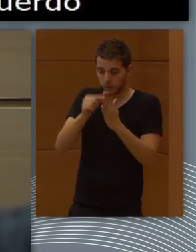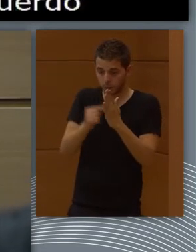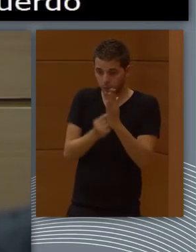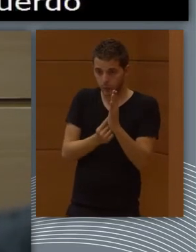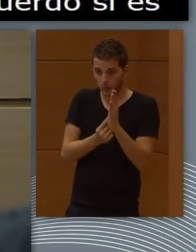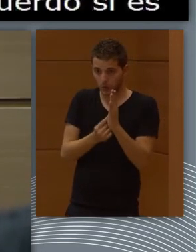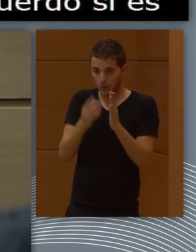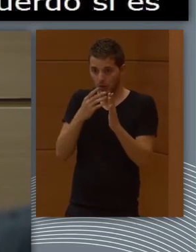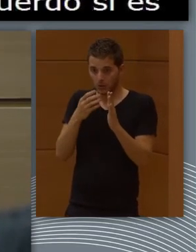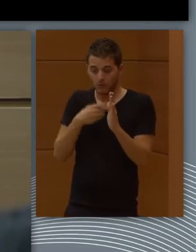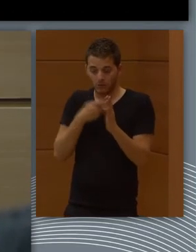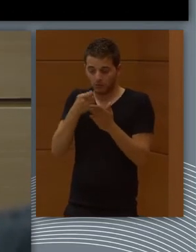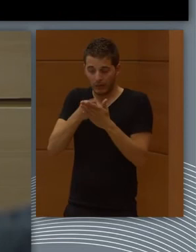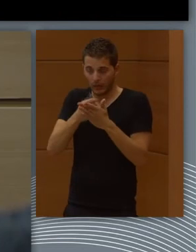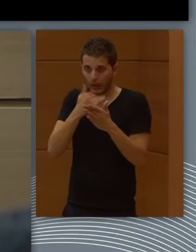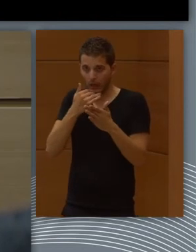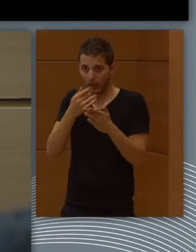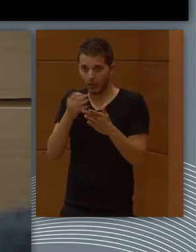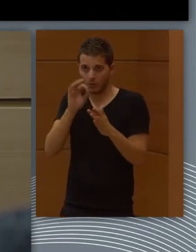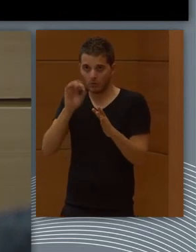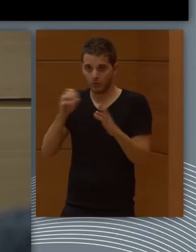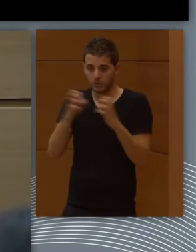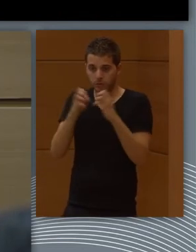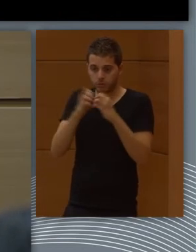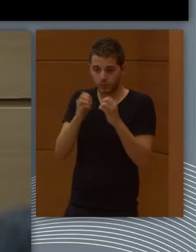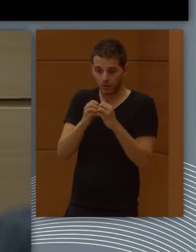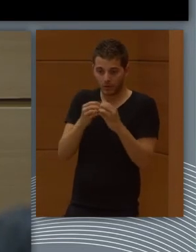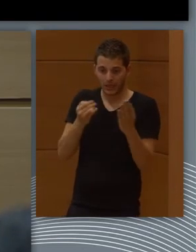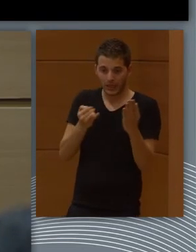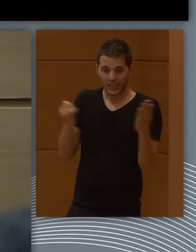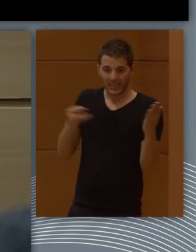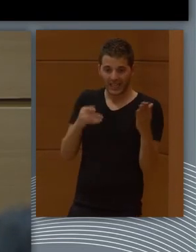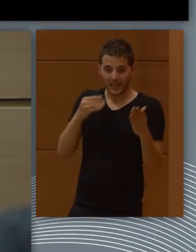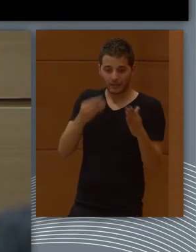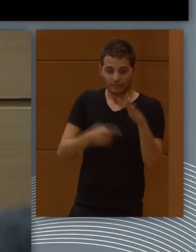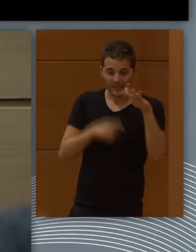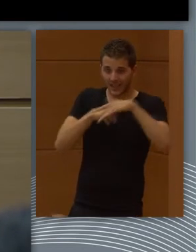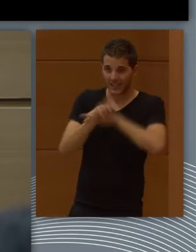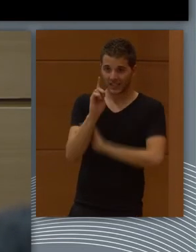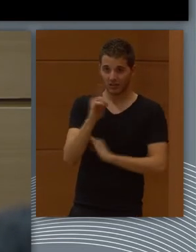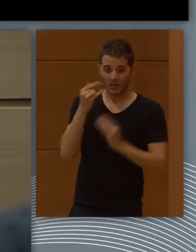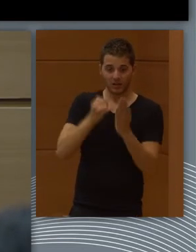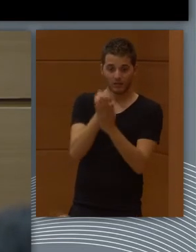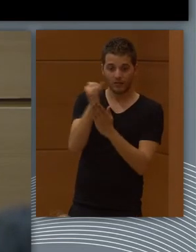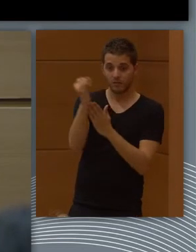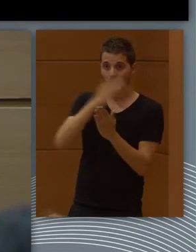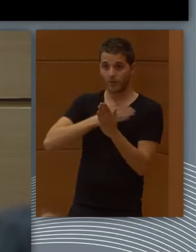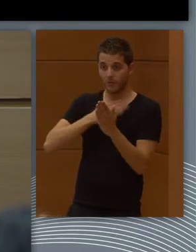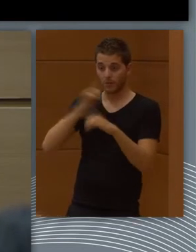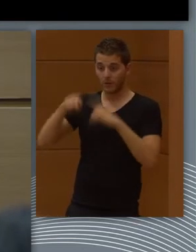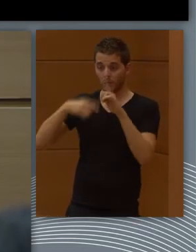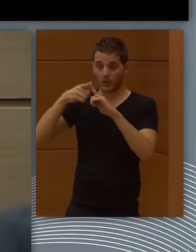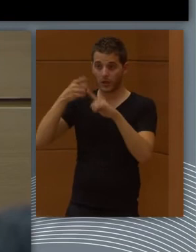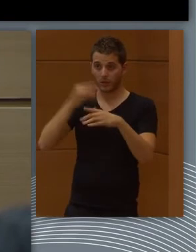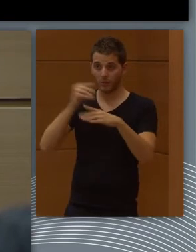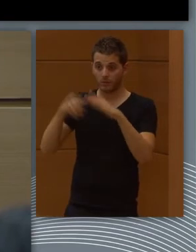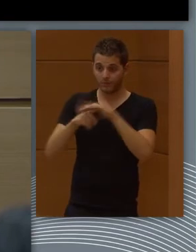Google Transit y no haber desarrollado una base cartográfica propia para hacer todos estos